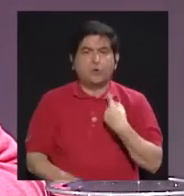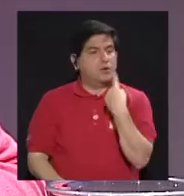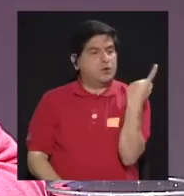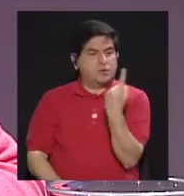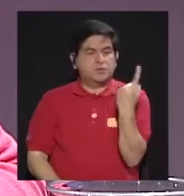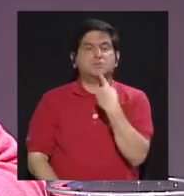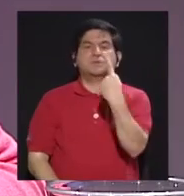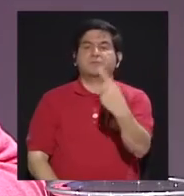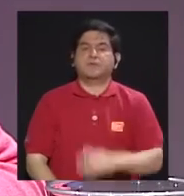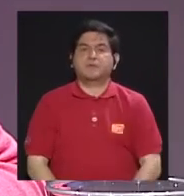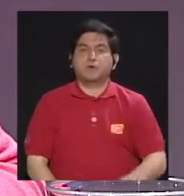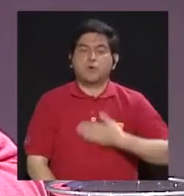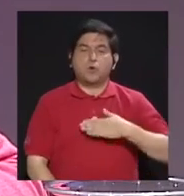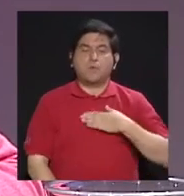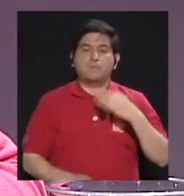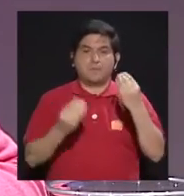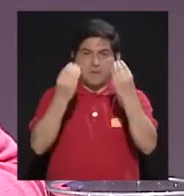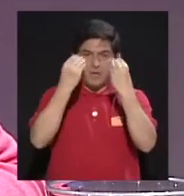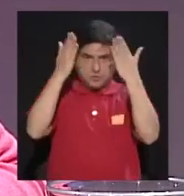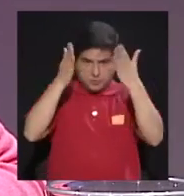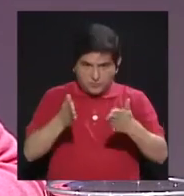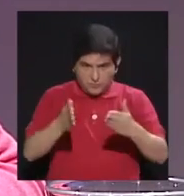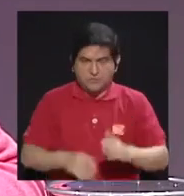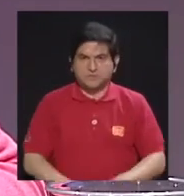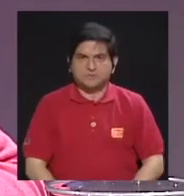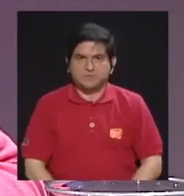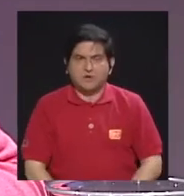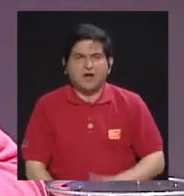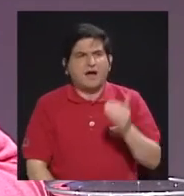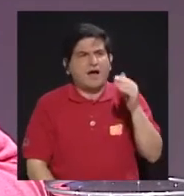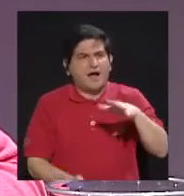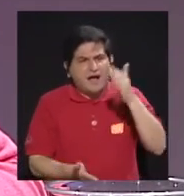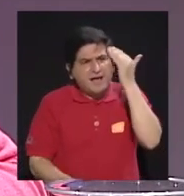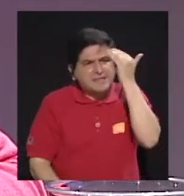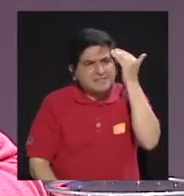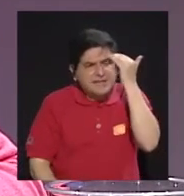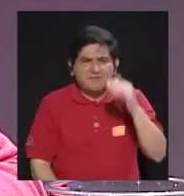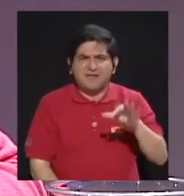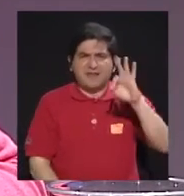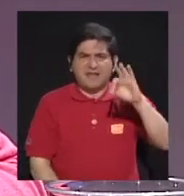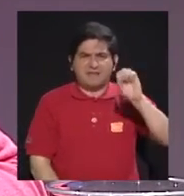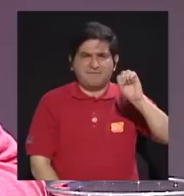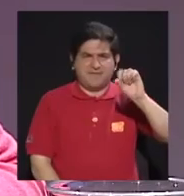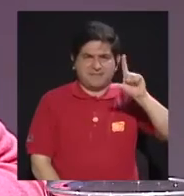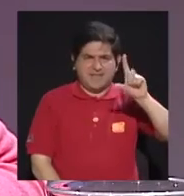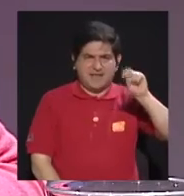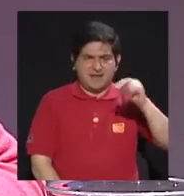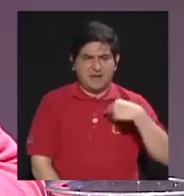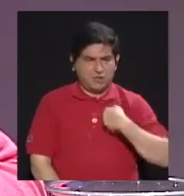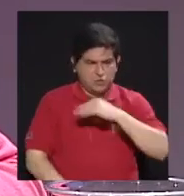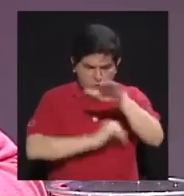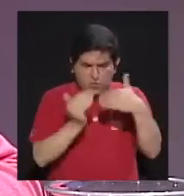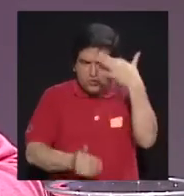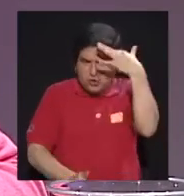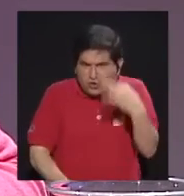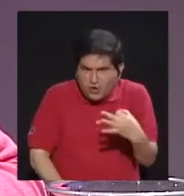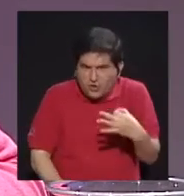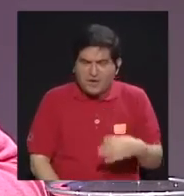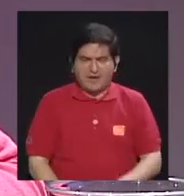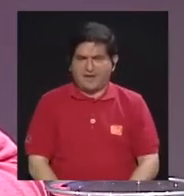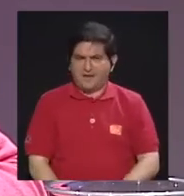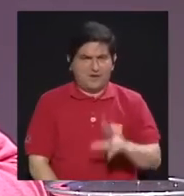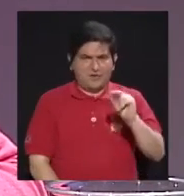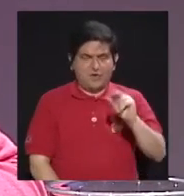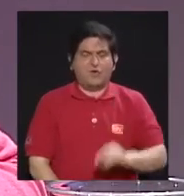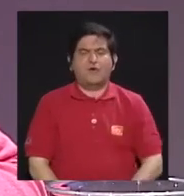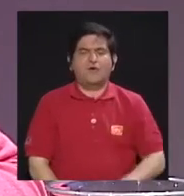digo, mis maestros para aprender que el sandinismo no era todo lo que yo creía que era fueron